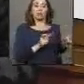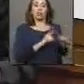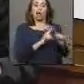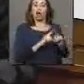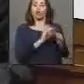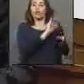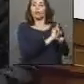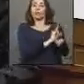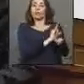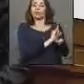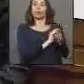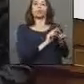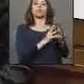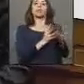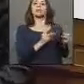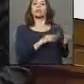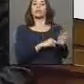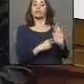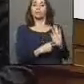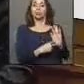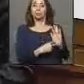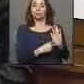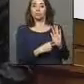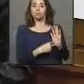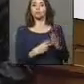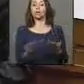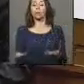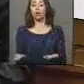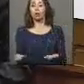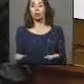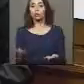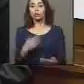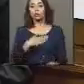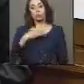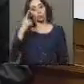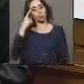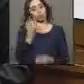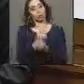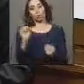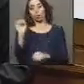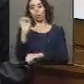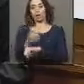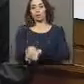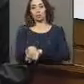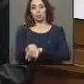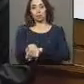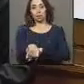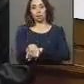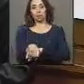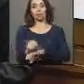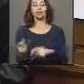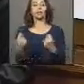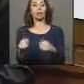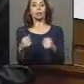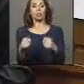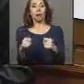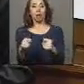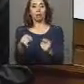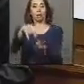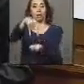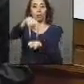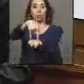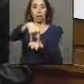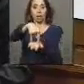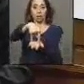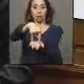otras instancias donde se resuelvan los problemas. Por eso me parece inaceptable que se intente en el